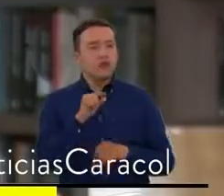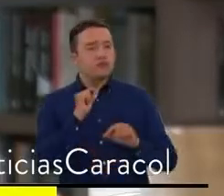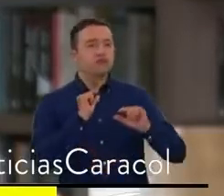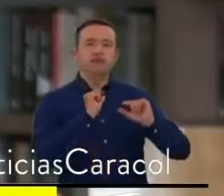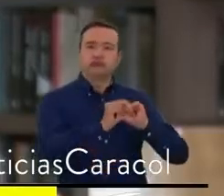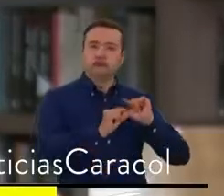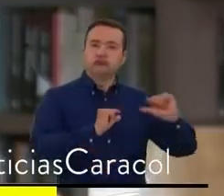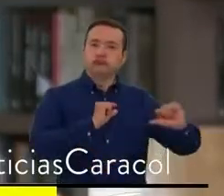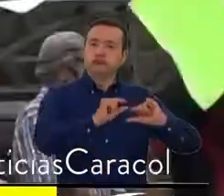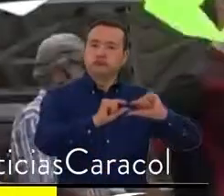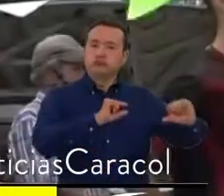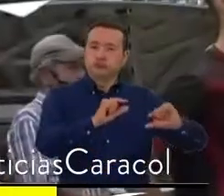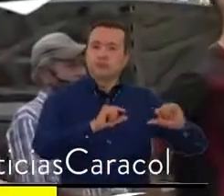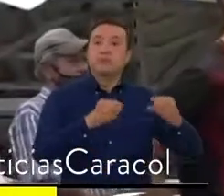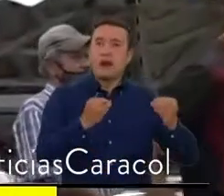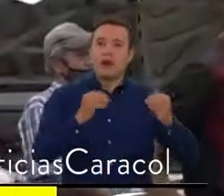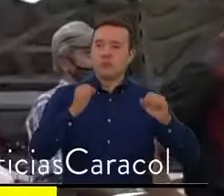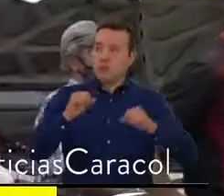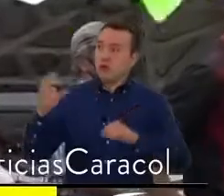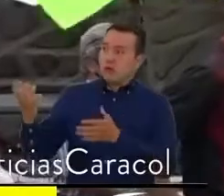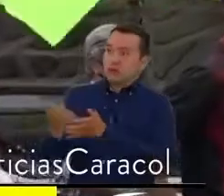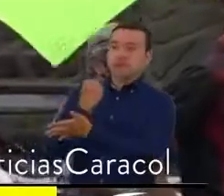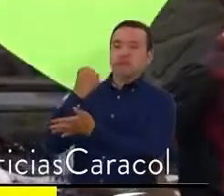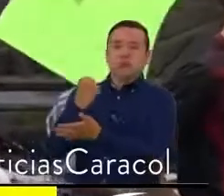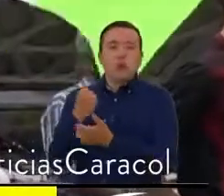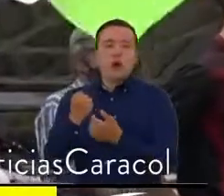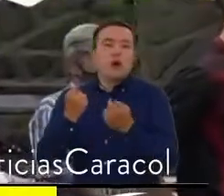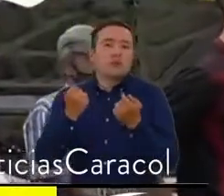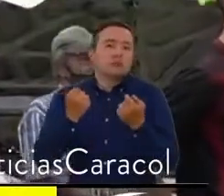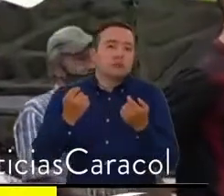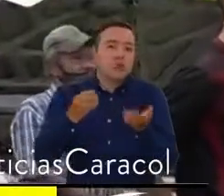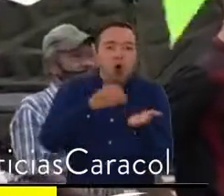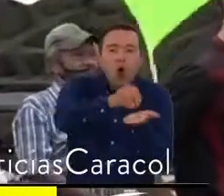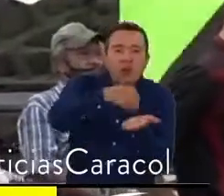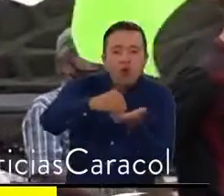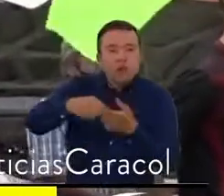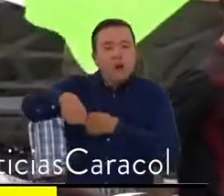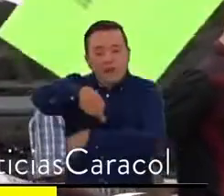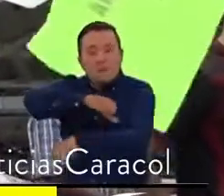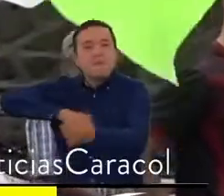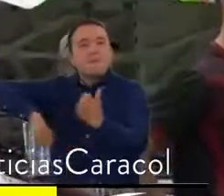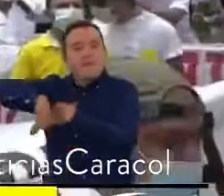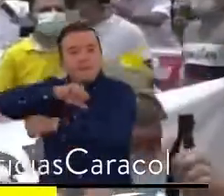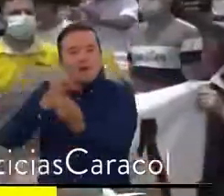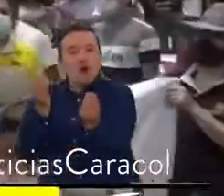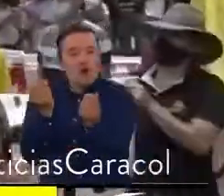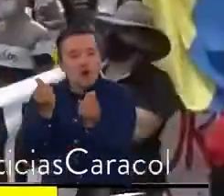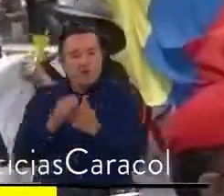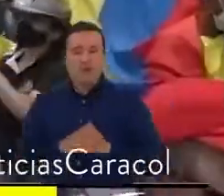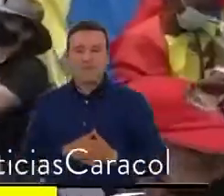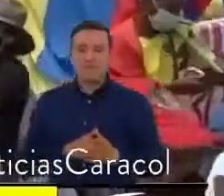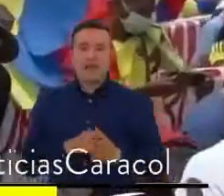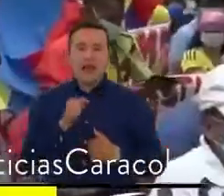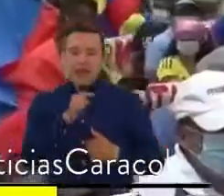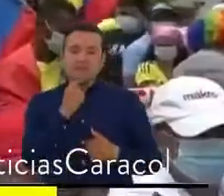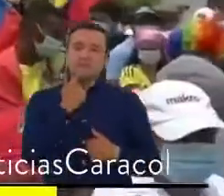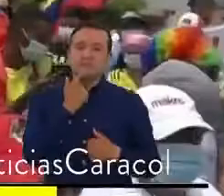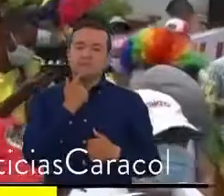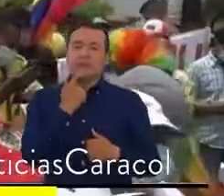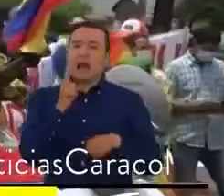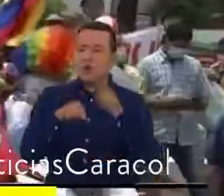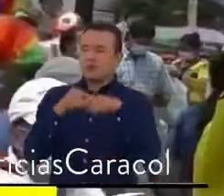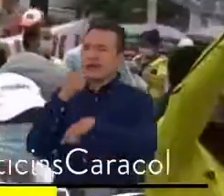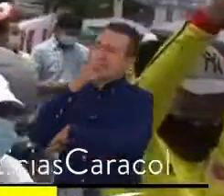impulsen los niveles de consumo. Frente al tema, han surgido muchas opiniones, entre ellas que podría generar desincentivos al trabajo. Esos